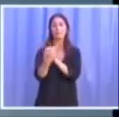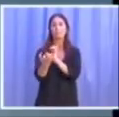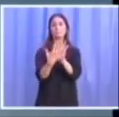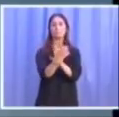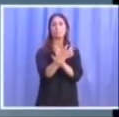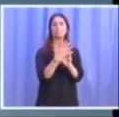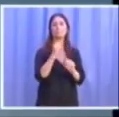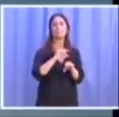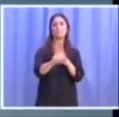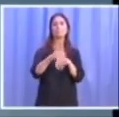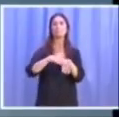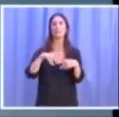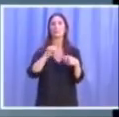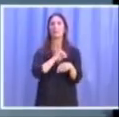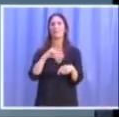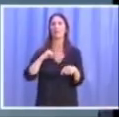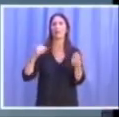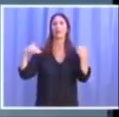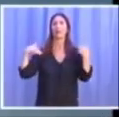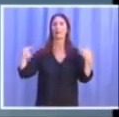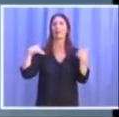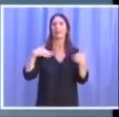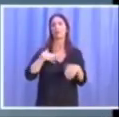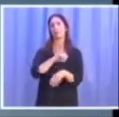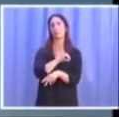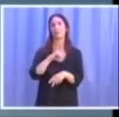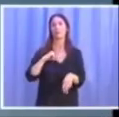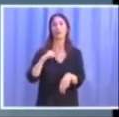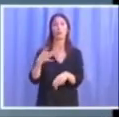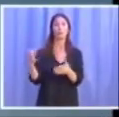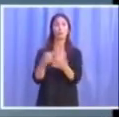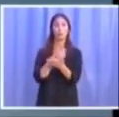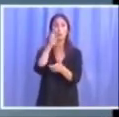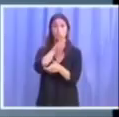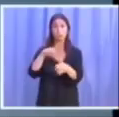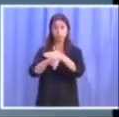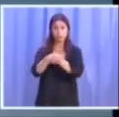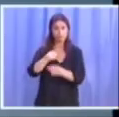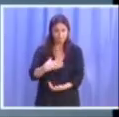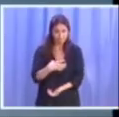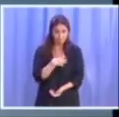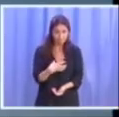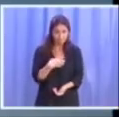privadas, gimnasios privados, a los que no se puede acceder todo el mundo en igualdad.